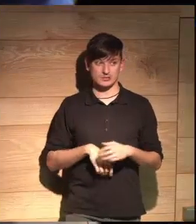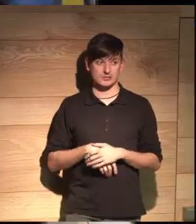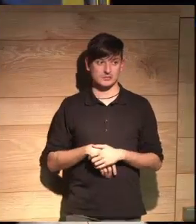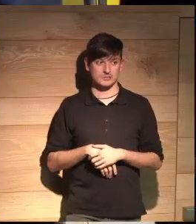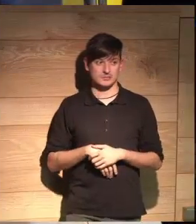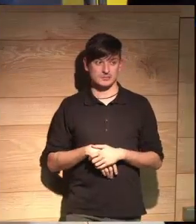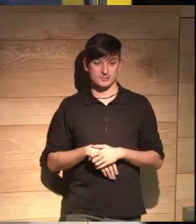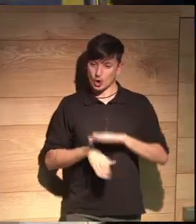español